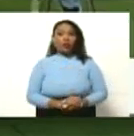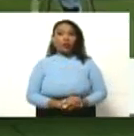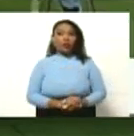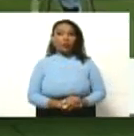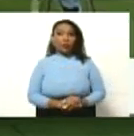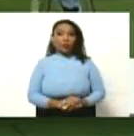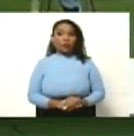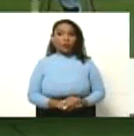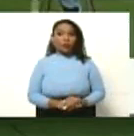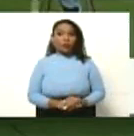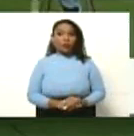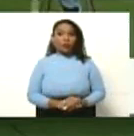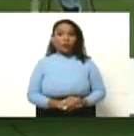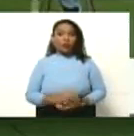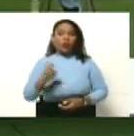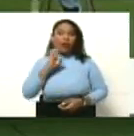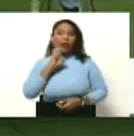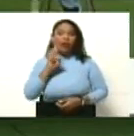Evo.